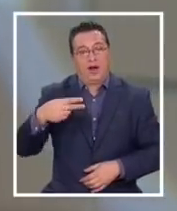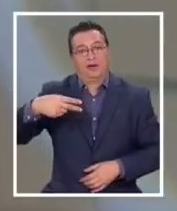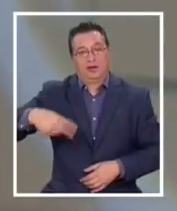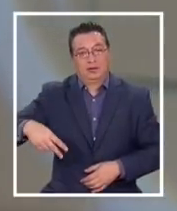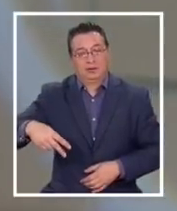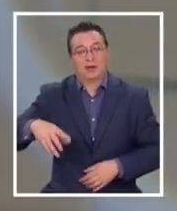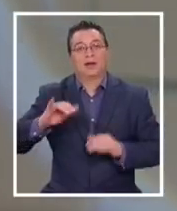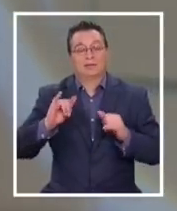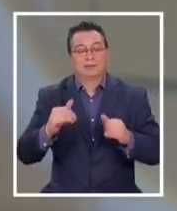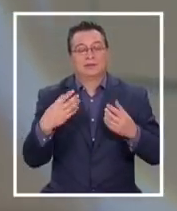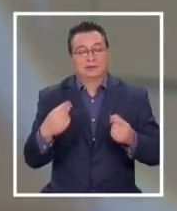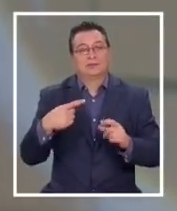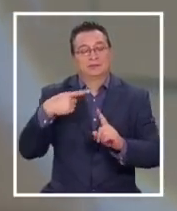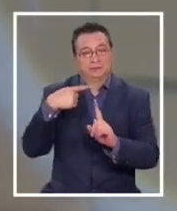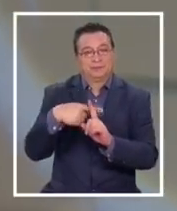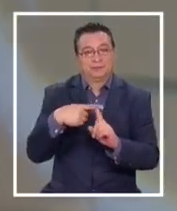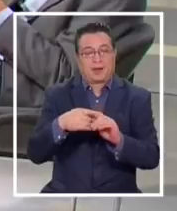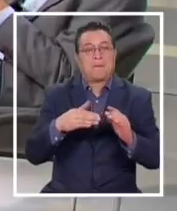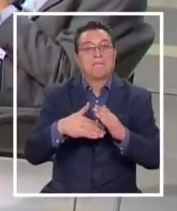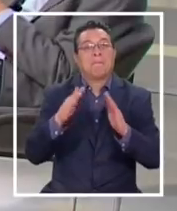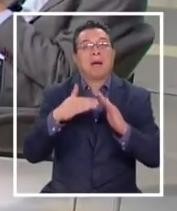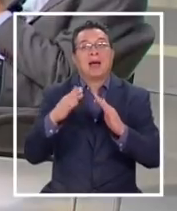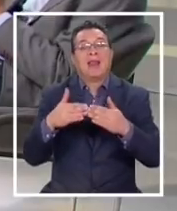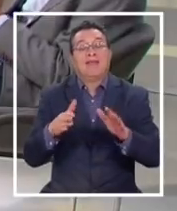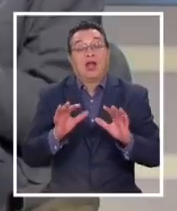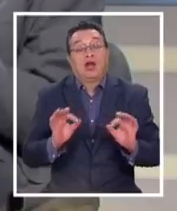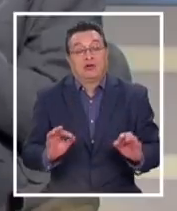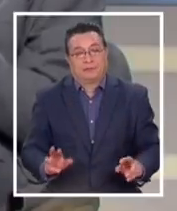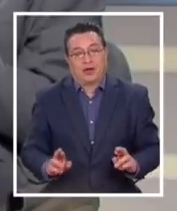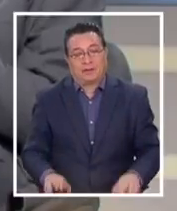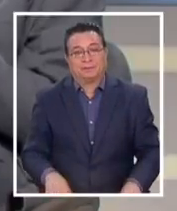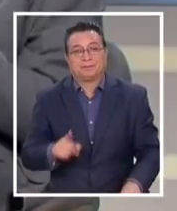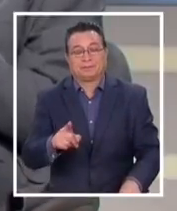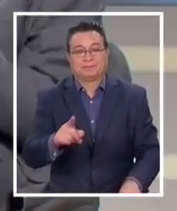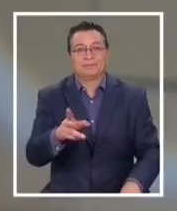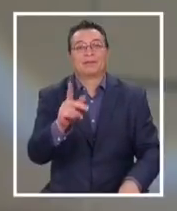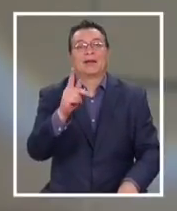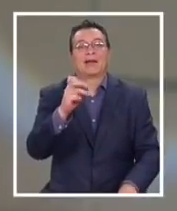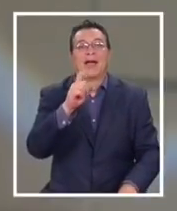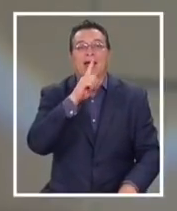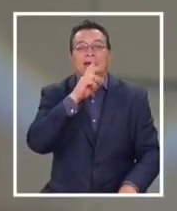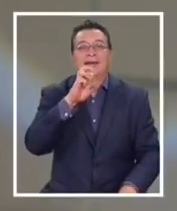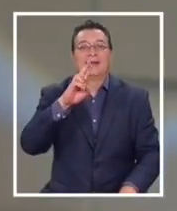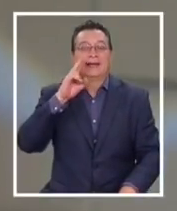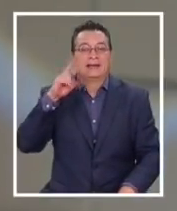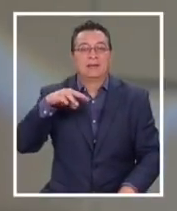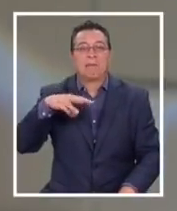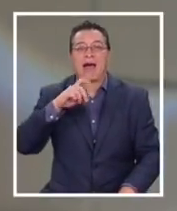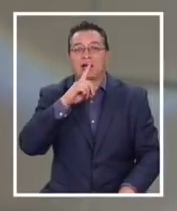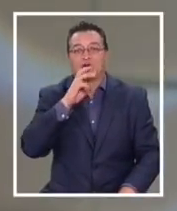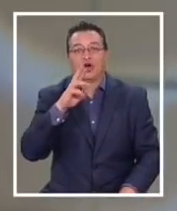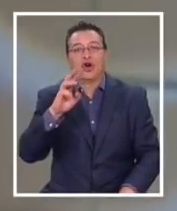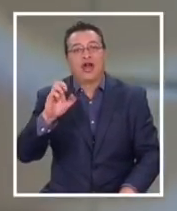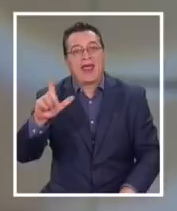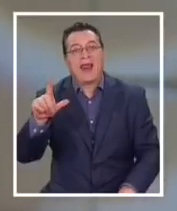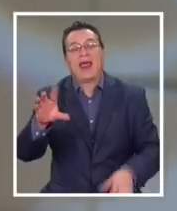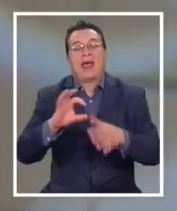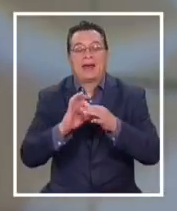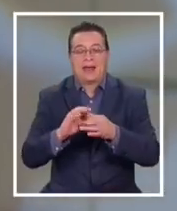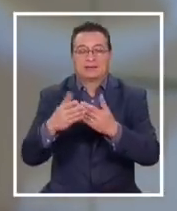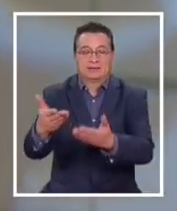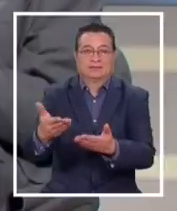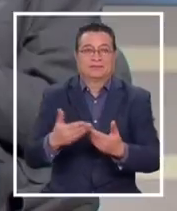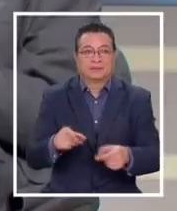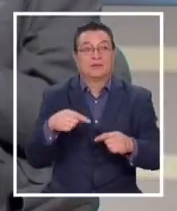y, por supuesto, eso siempre va asociado de mayor libertad. Catherine Martorell, subsecretaria de Prevención del Delito, muchas gracias por estar esta noche con nosotros. Muchas gracias,